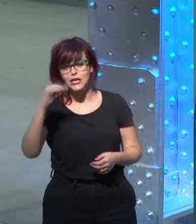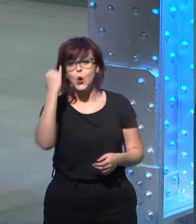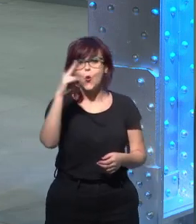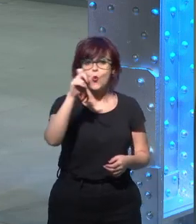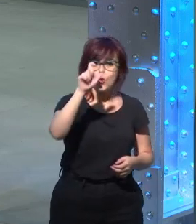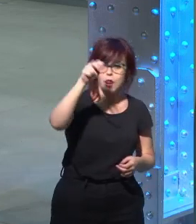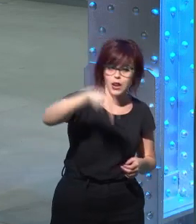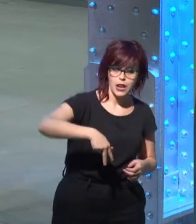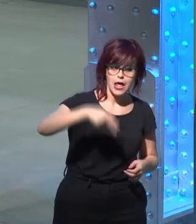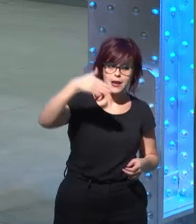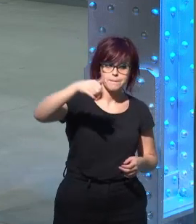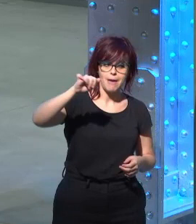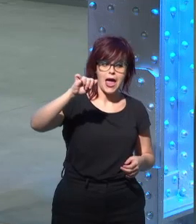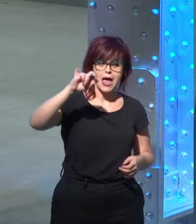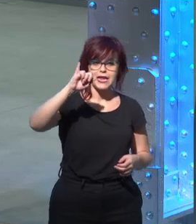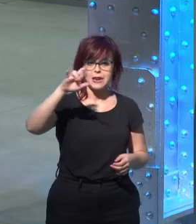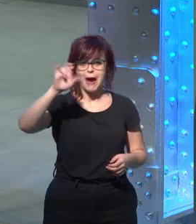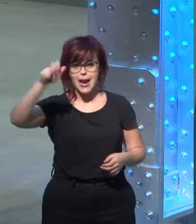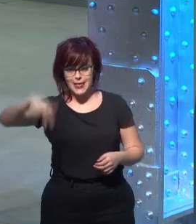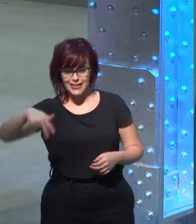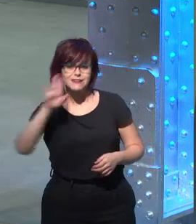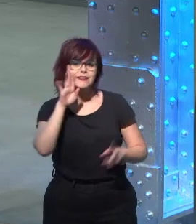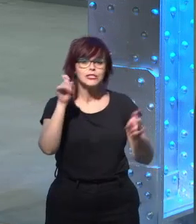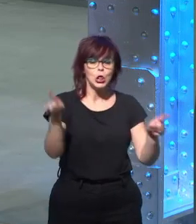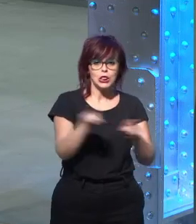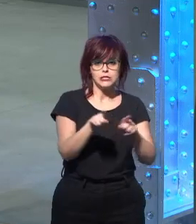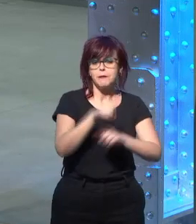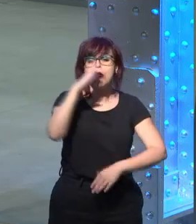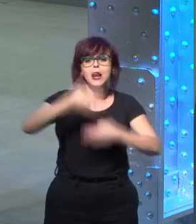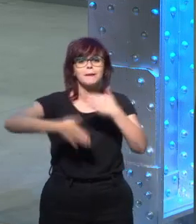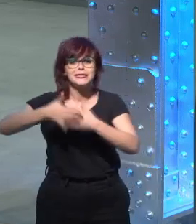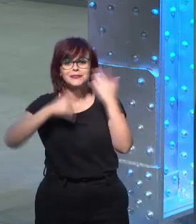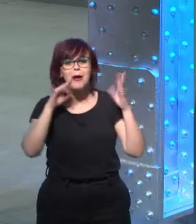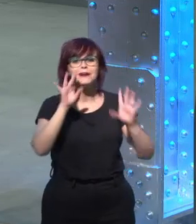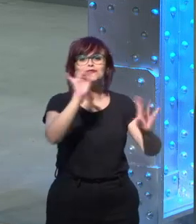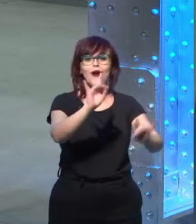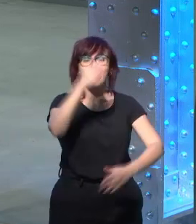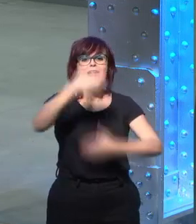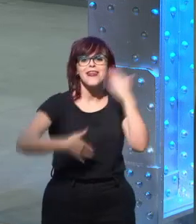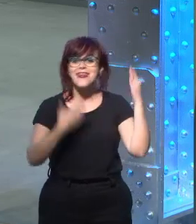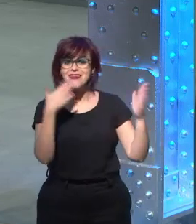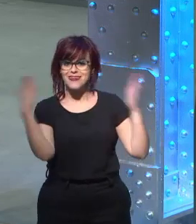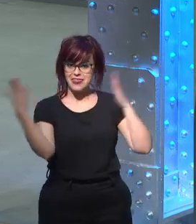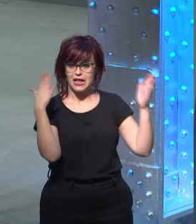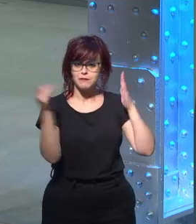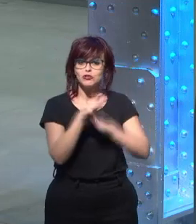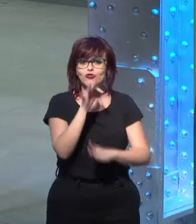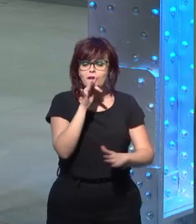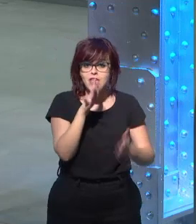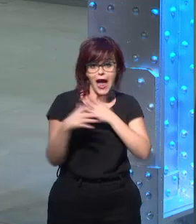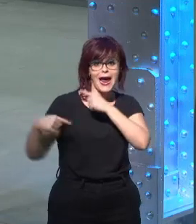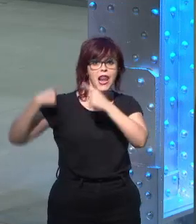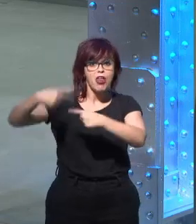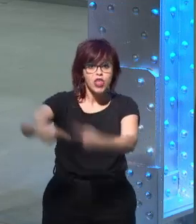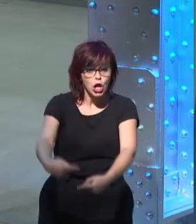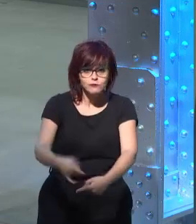fijas. La generación es un concepto con unos límites flexibles y esta concretamente se está definiendo ahora. Por